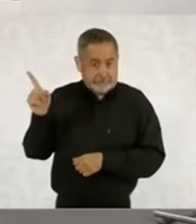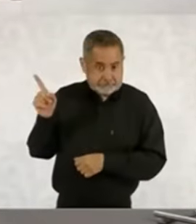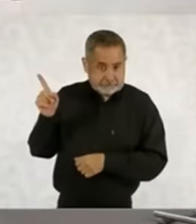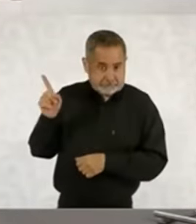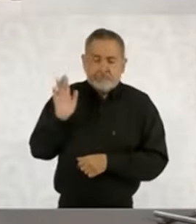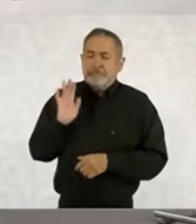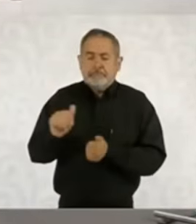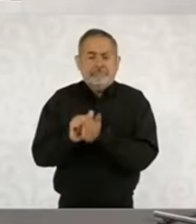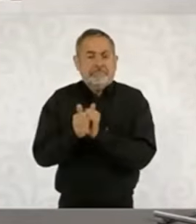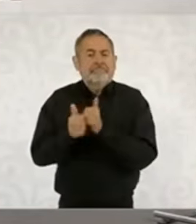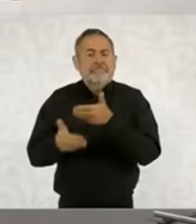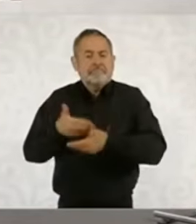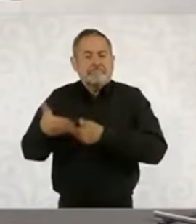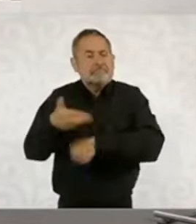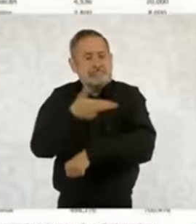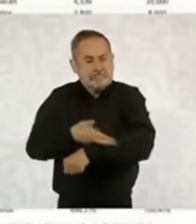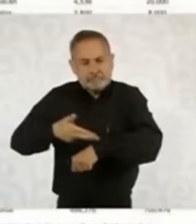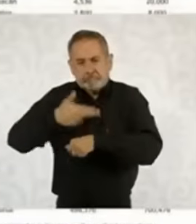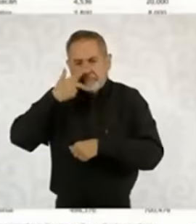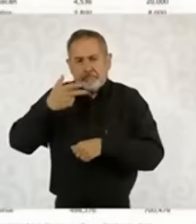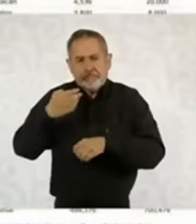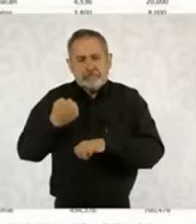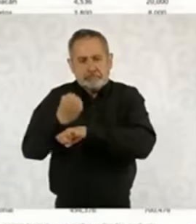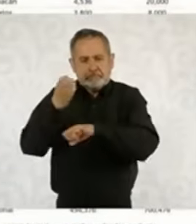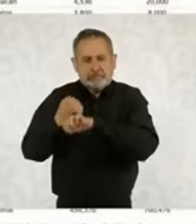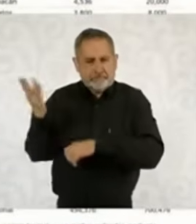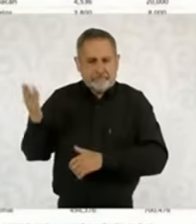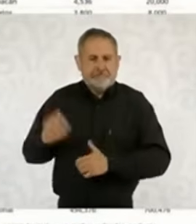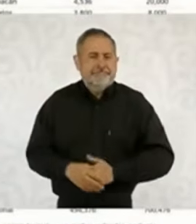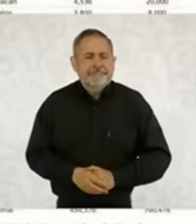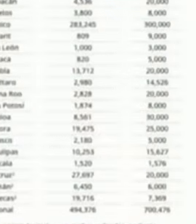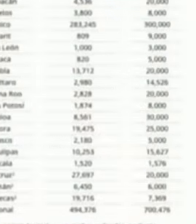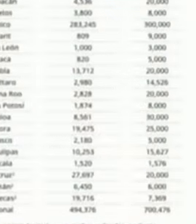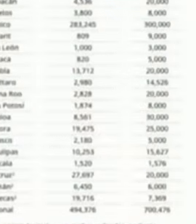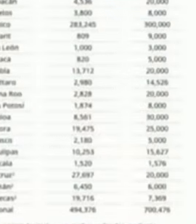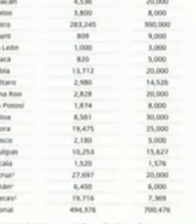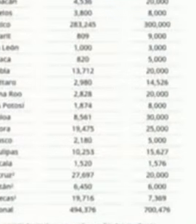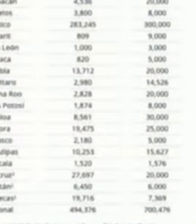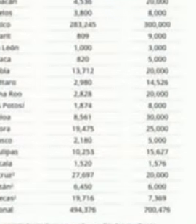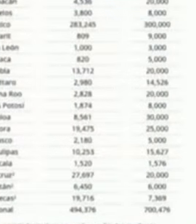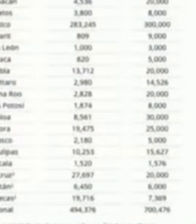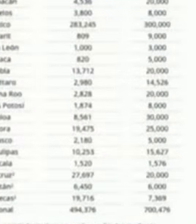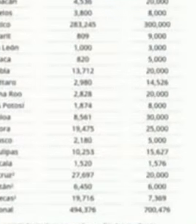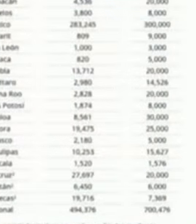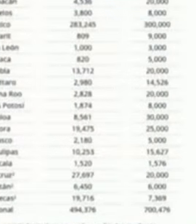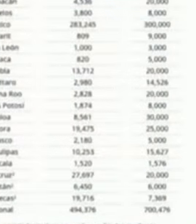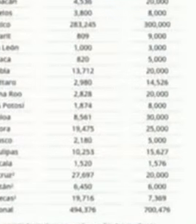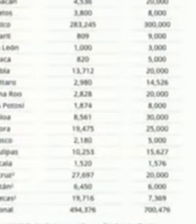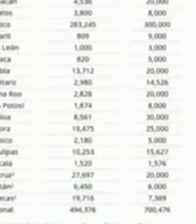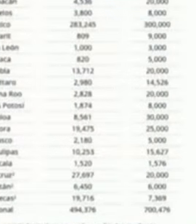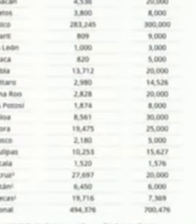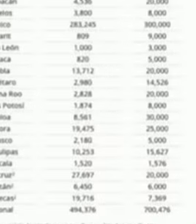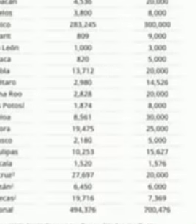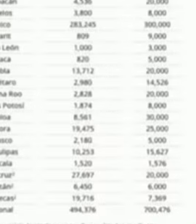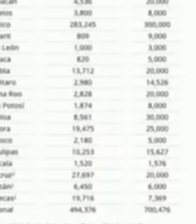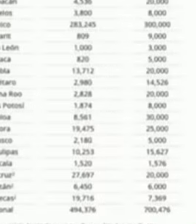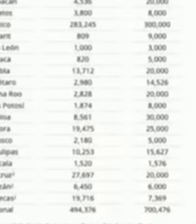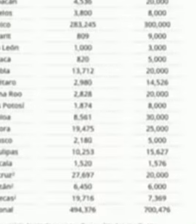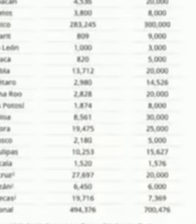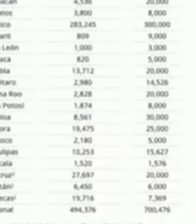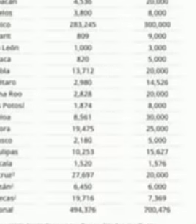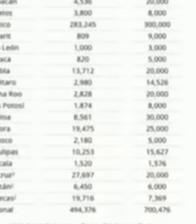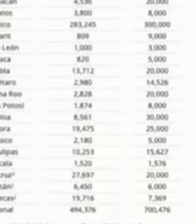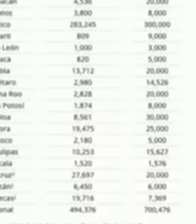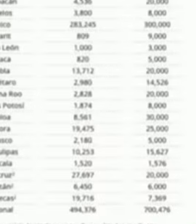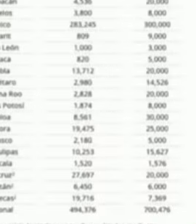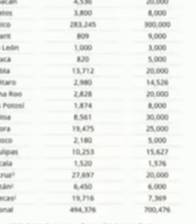avances que tenemos ya en cada entidad. Esta información es pública, así que si alguien tiene interés específico, ahí lo pueden consultar.